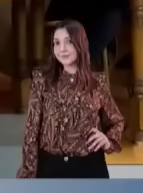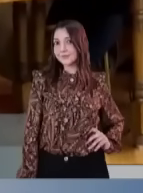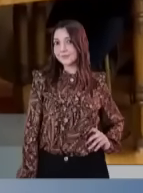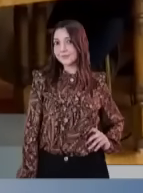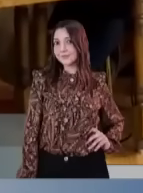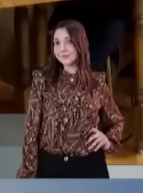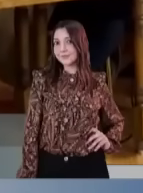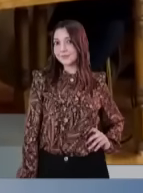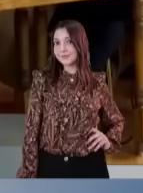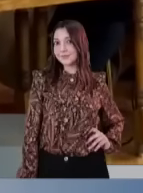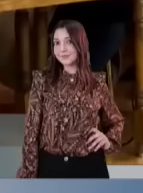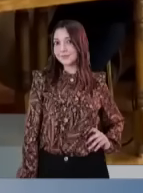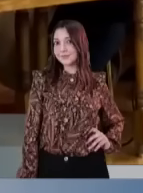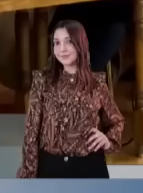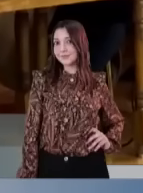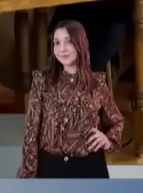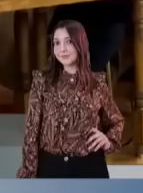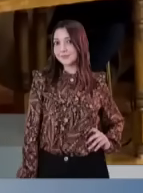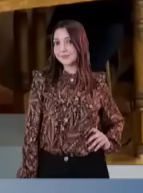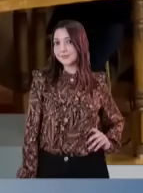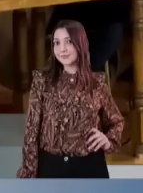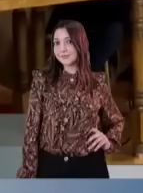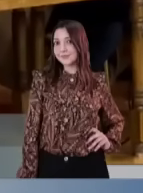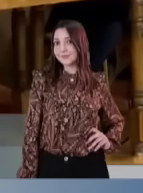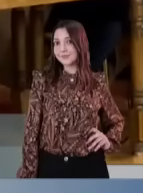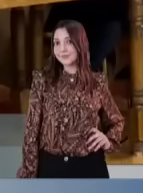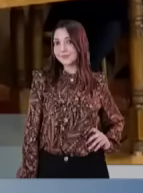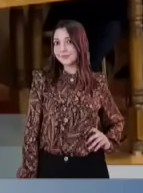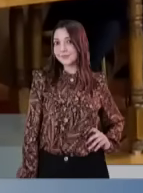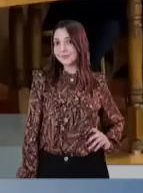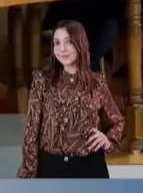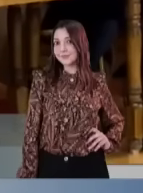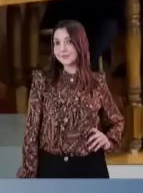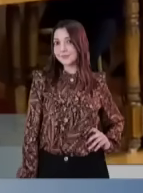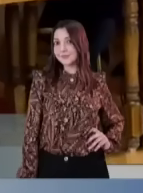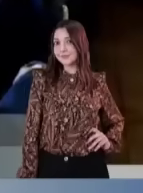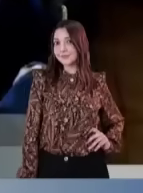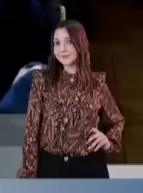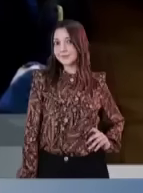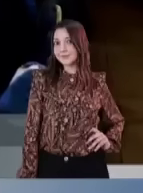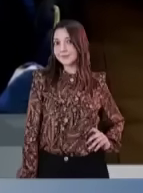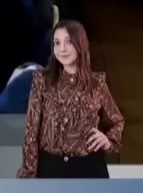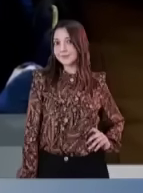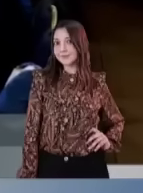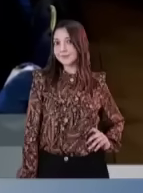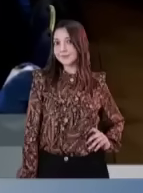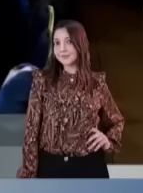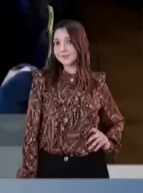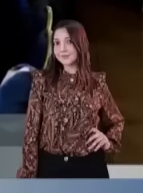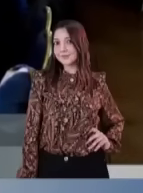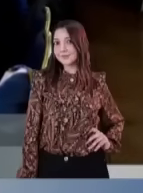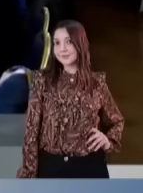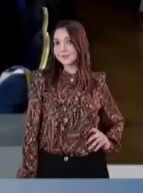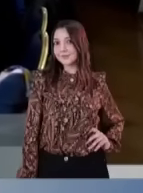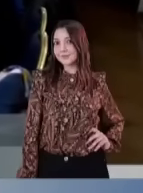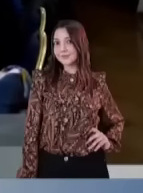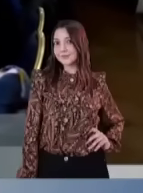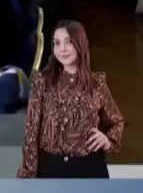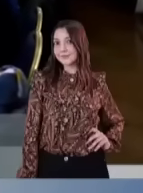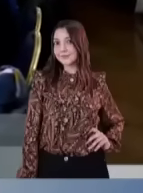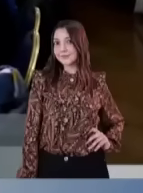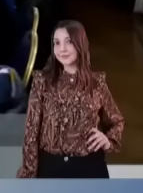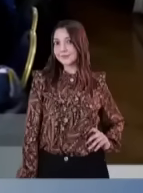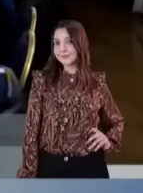es la evaluación del gobierno, el núcleo duro del presidente Gabriel Boric, para llegar a la conclusión de que necesita hacer cambios? ¿Cuál es la